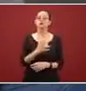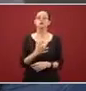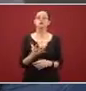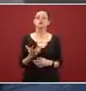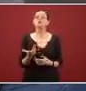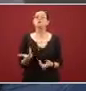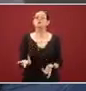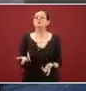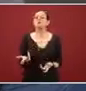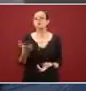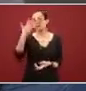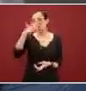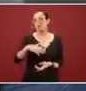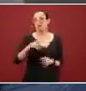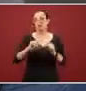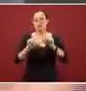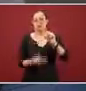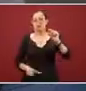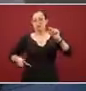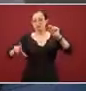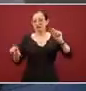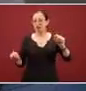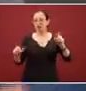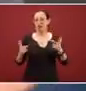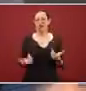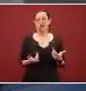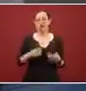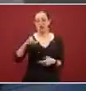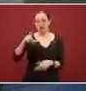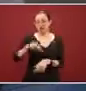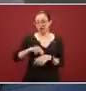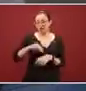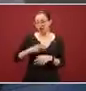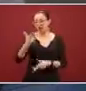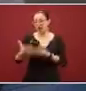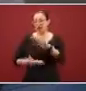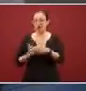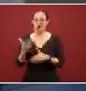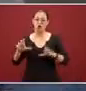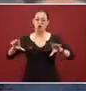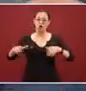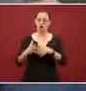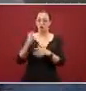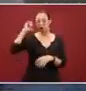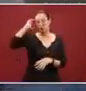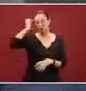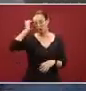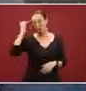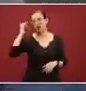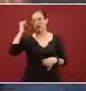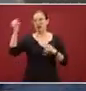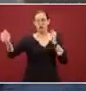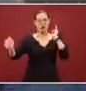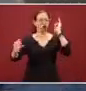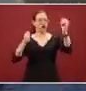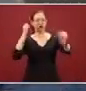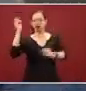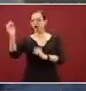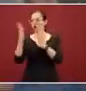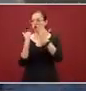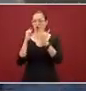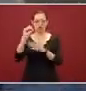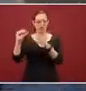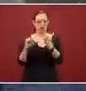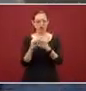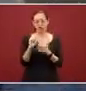Porque sabemos que en México pues hay que acercar los servicios médicos a las comunidades indígenas y rurales, no hay centros de salud,